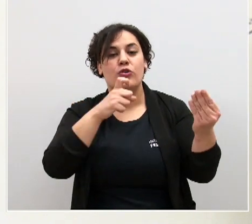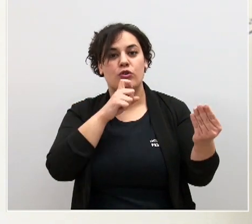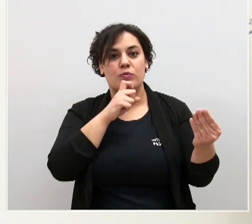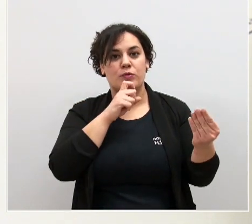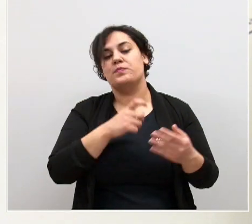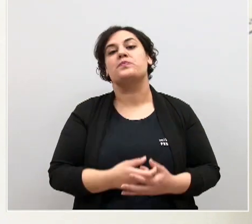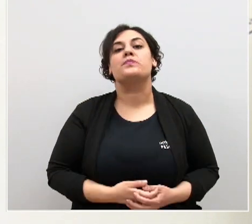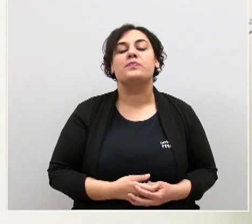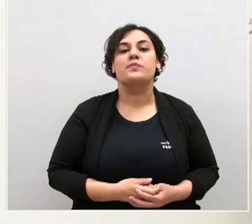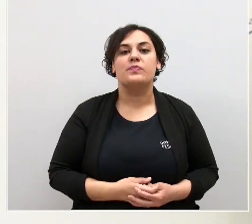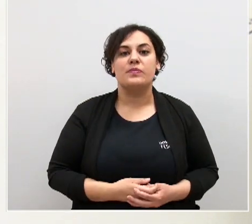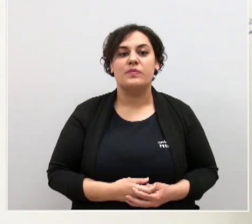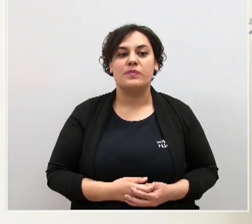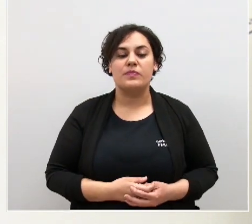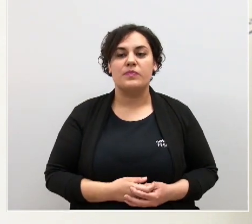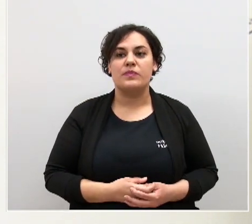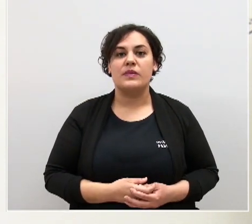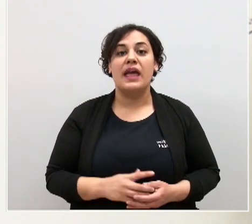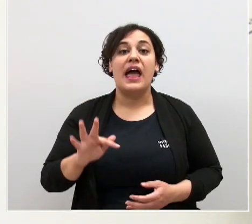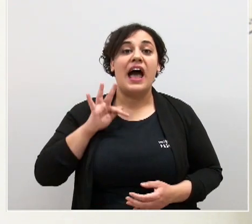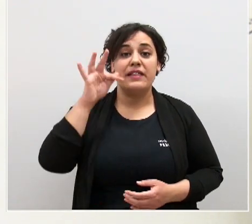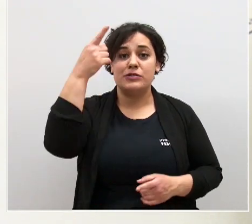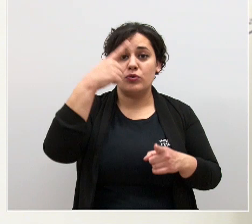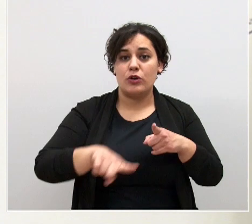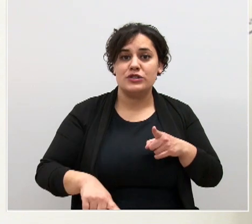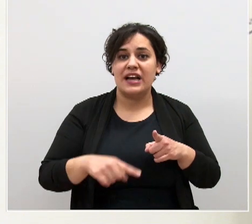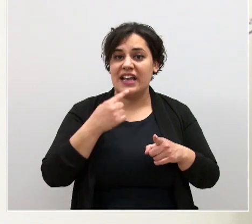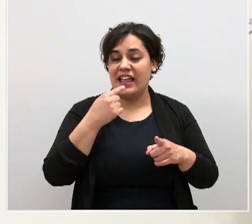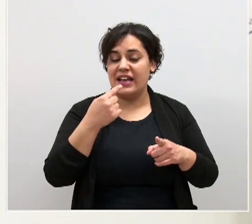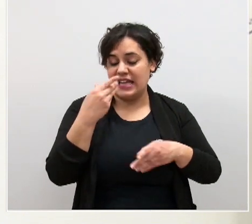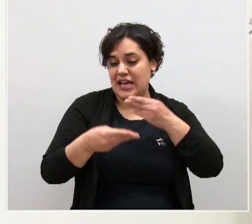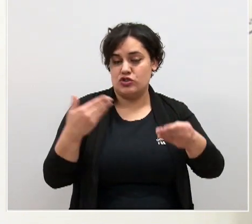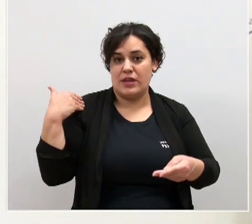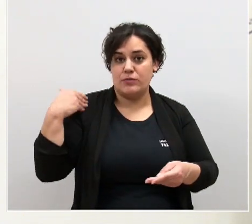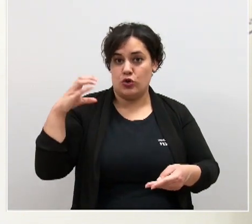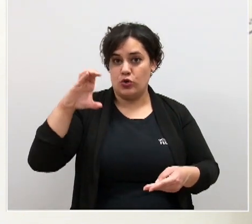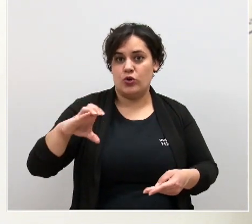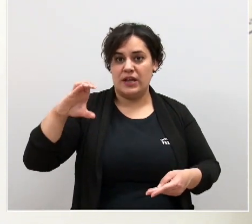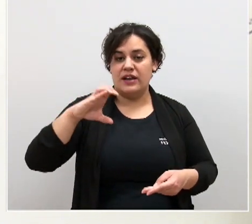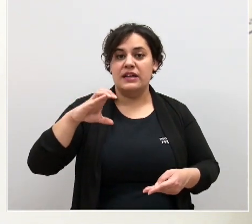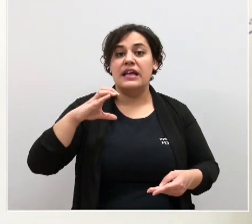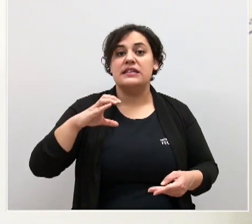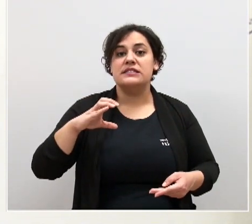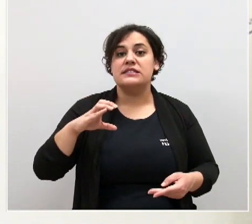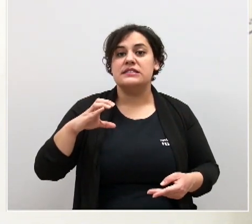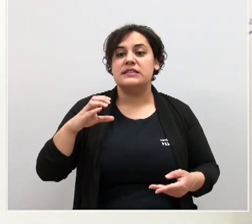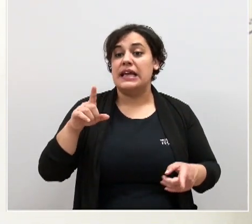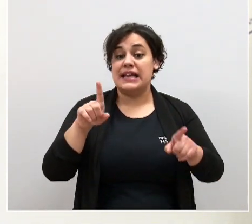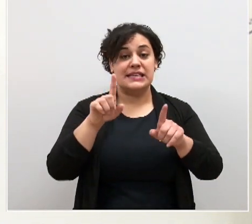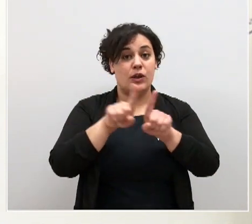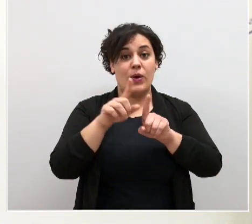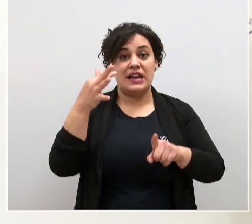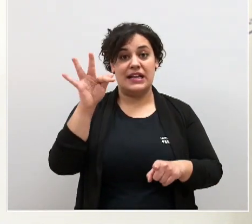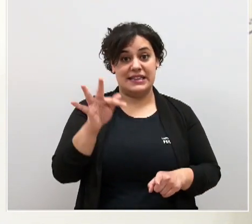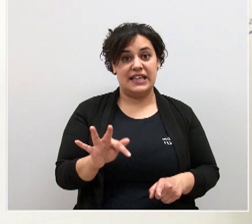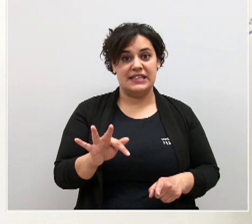insiste últimamente, una de las cosas importantes que ha hecho muchísimos test, no de estos test de inmunidad, que es los que mismo tenemos y estamos haciendo